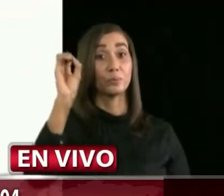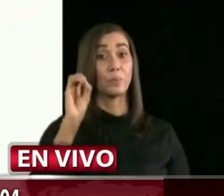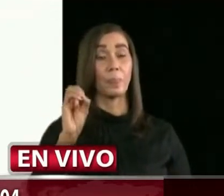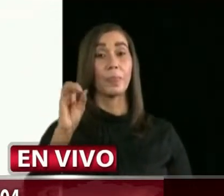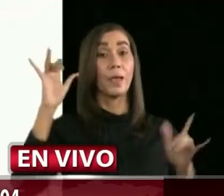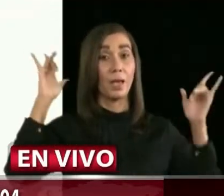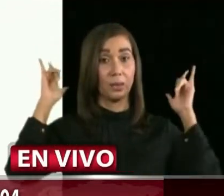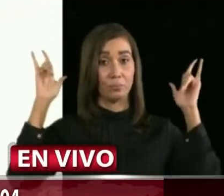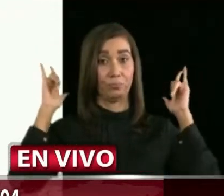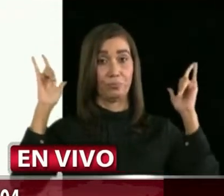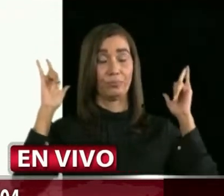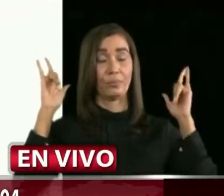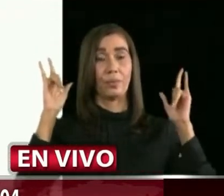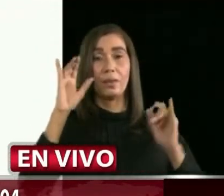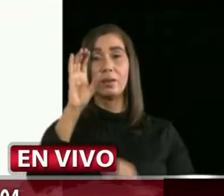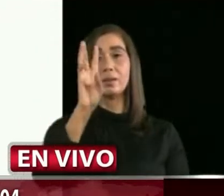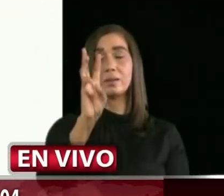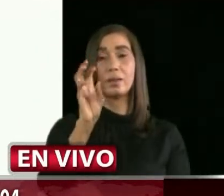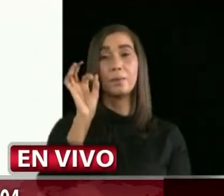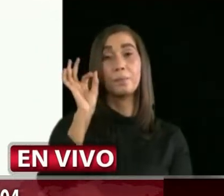9.44% Santiago,